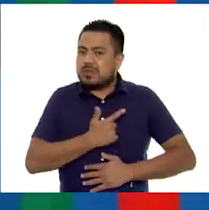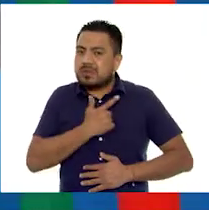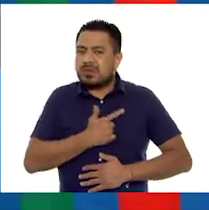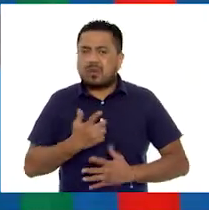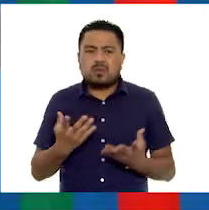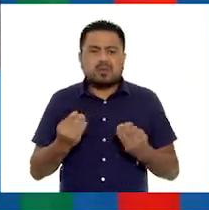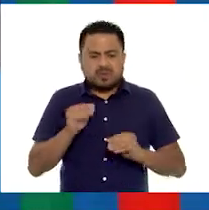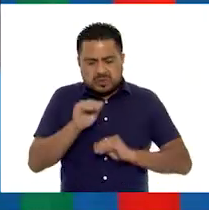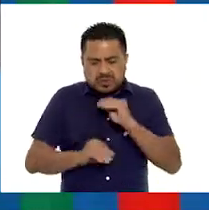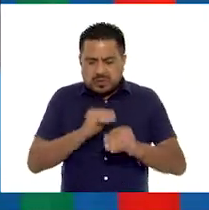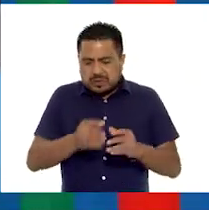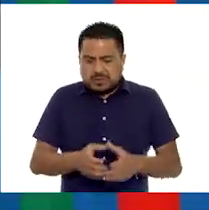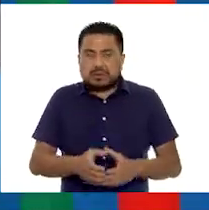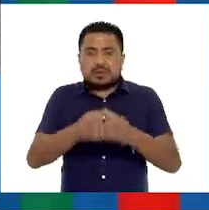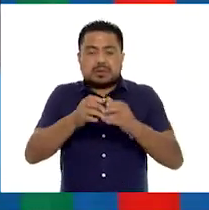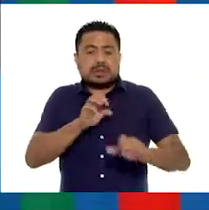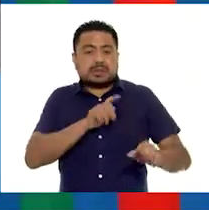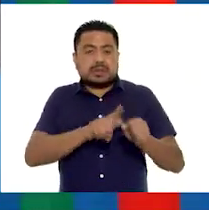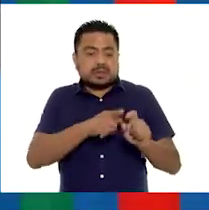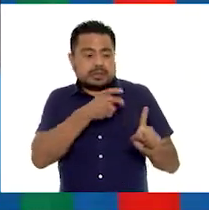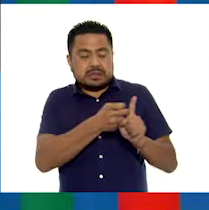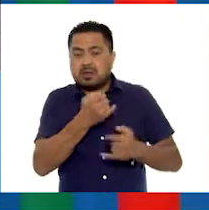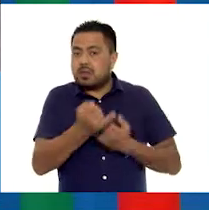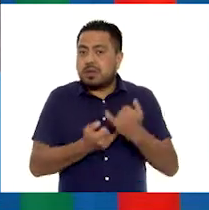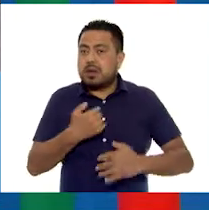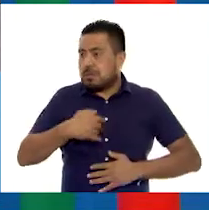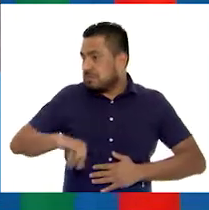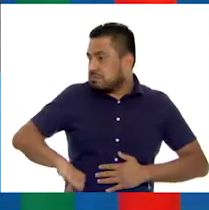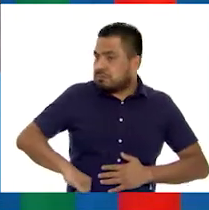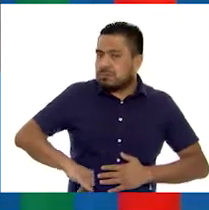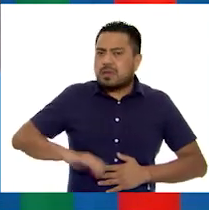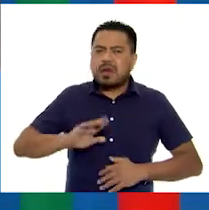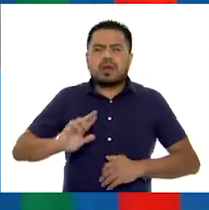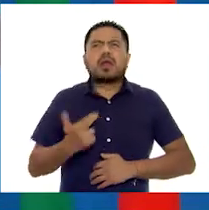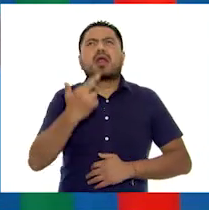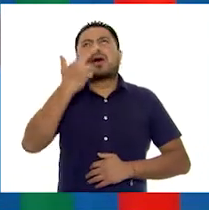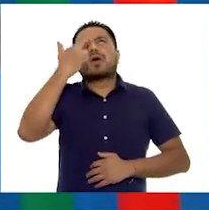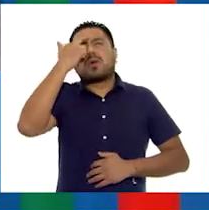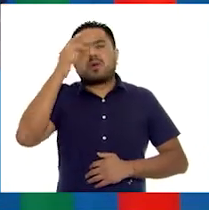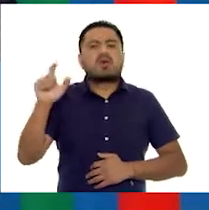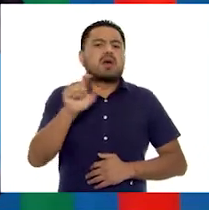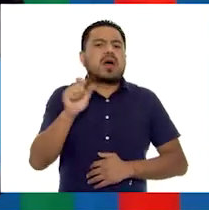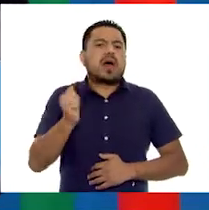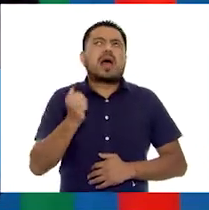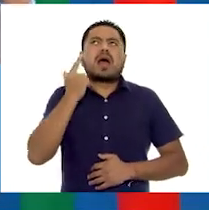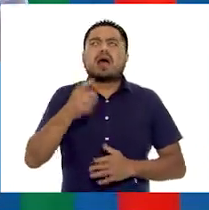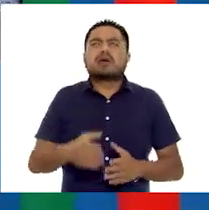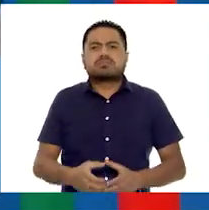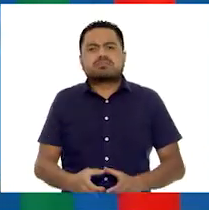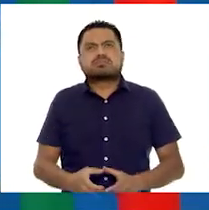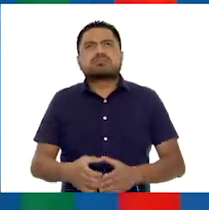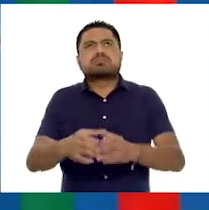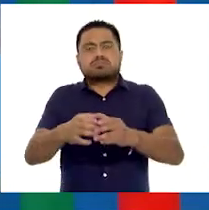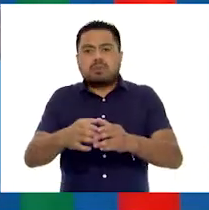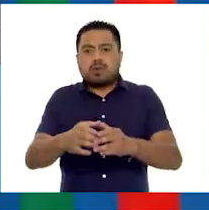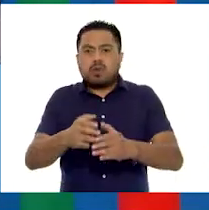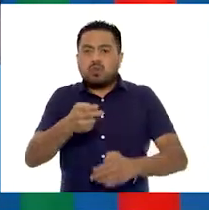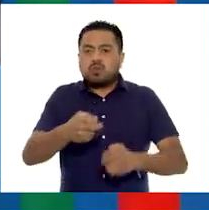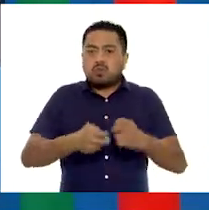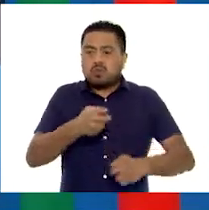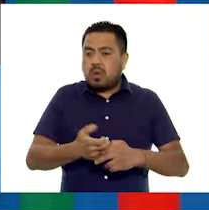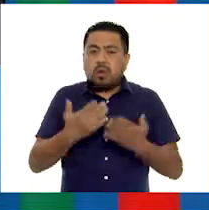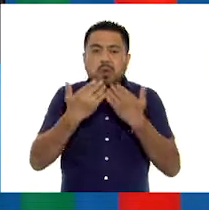armar torres pero en particular este juego me parece interesante porque me recuerda que cuando algo crece sin bases sólidas